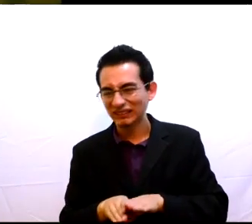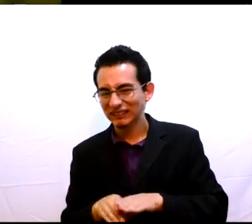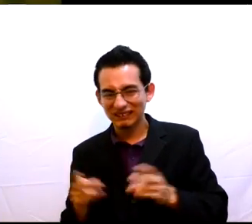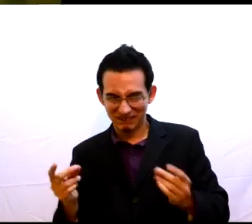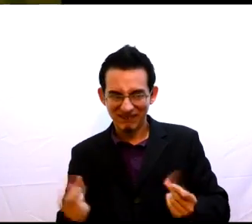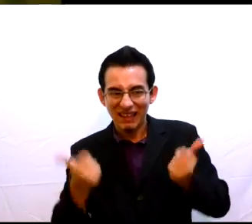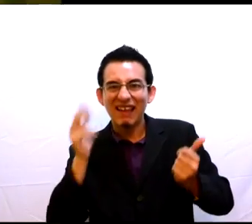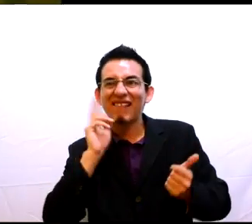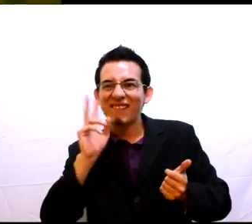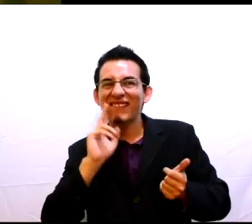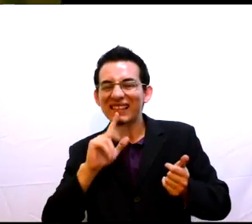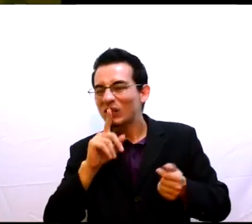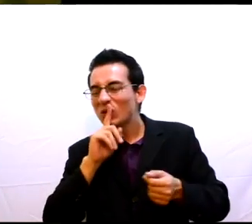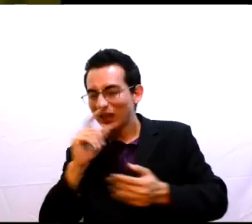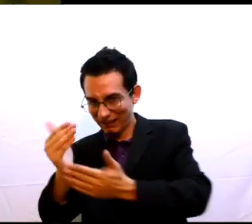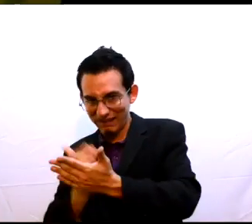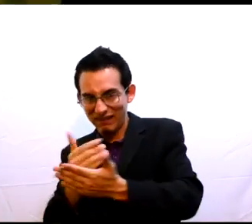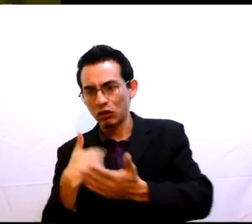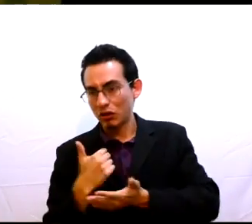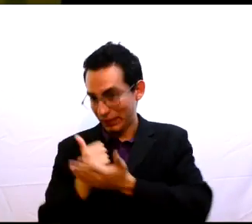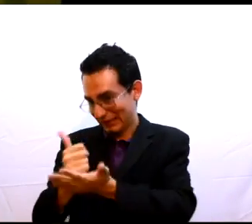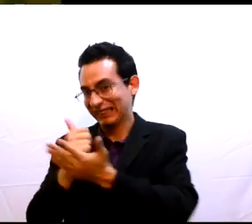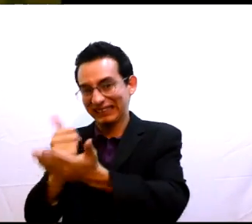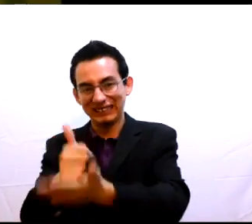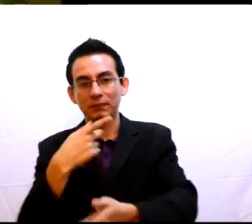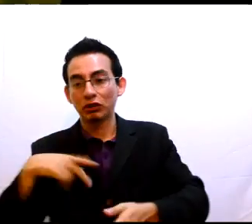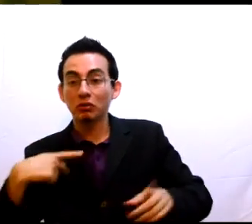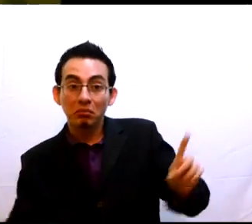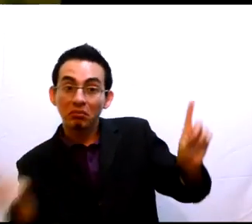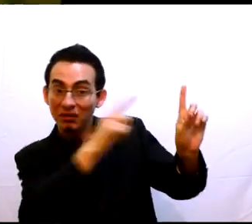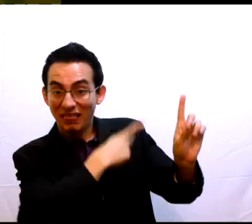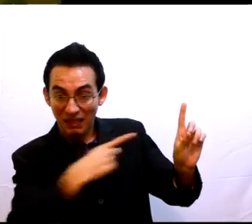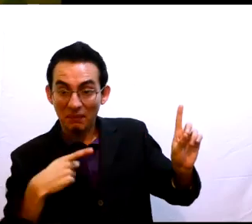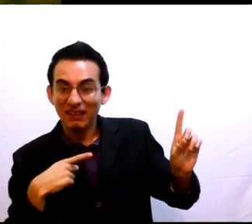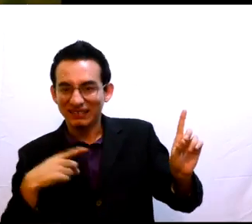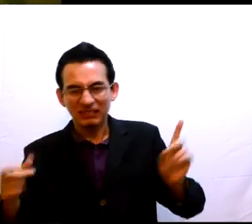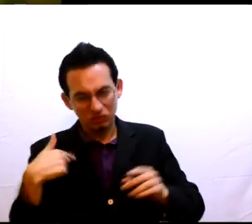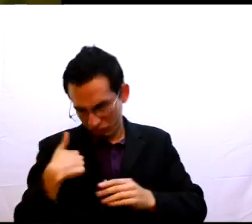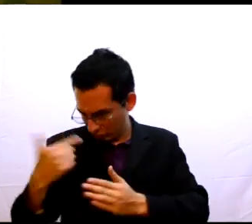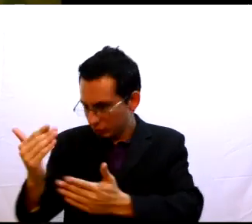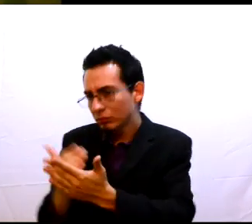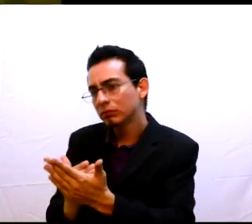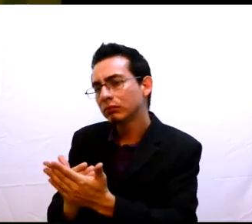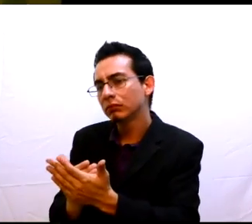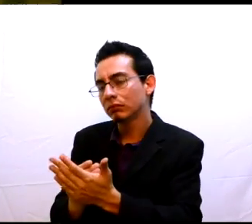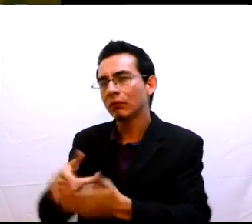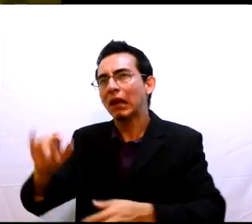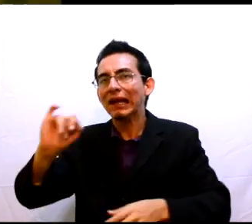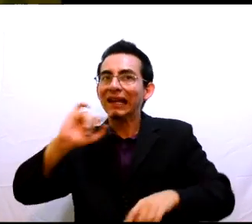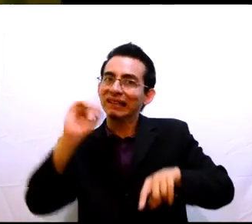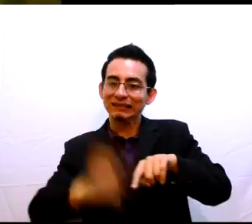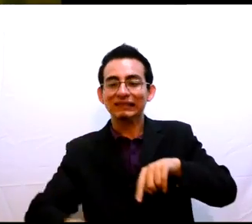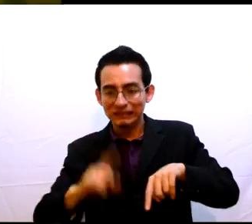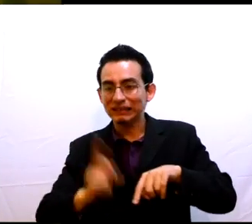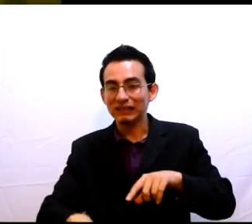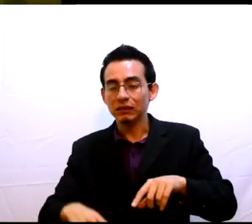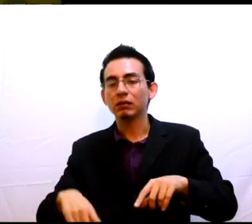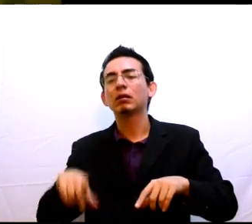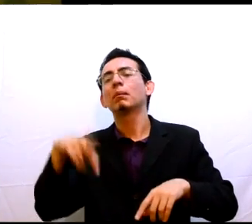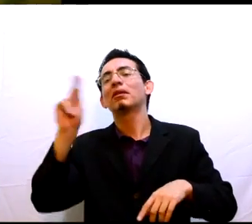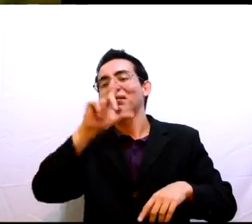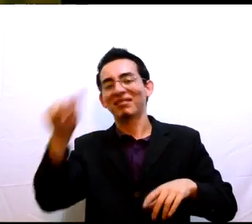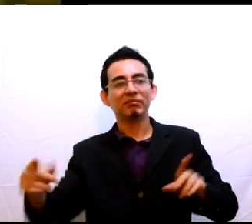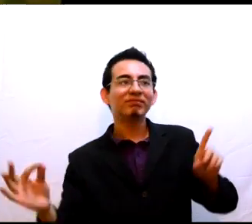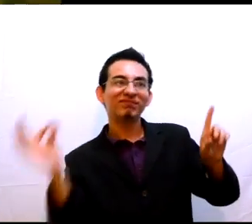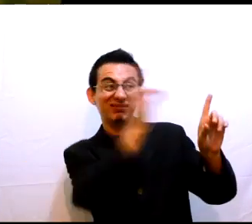pero pongan atención esto no significa que que es que jesús está aprobando su conducta